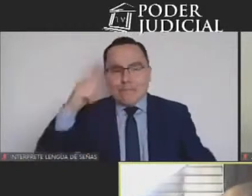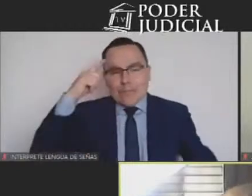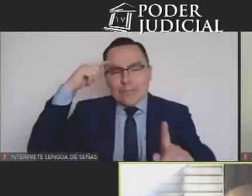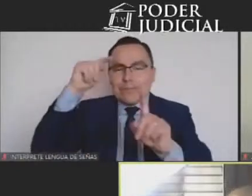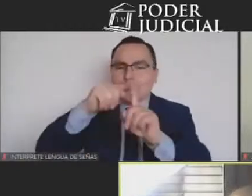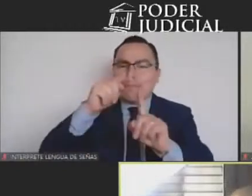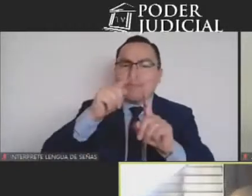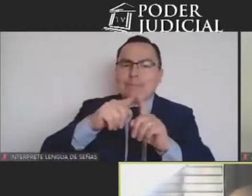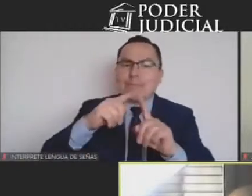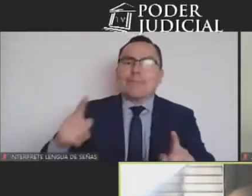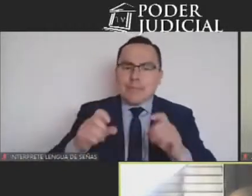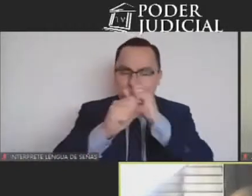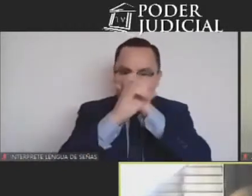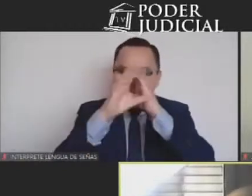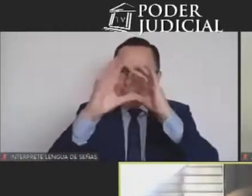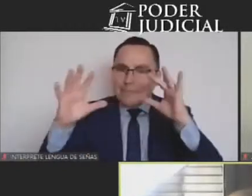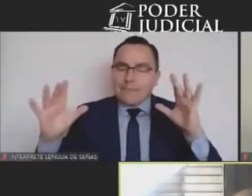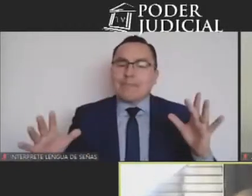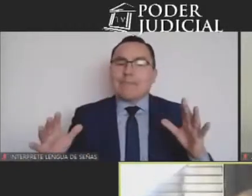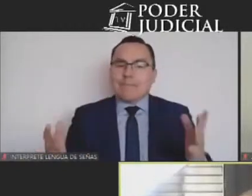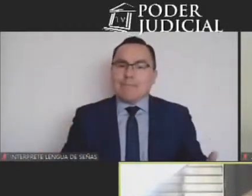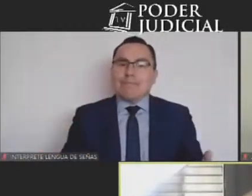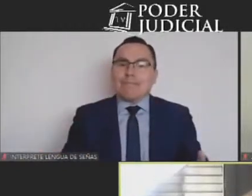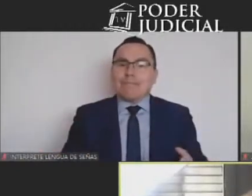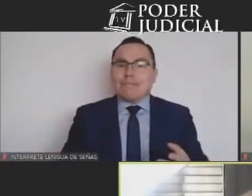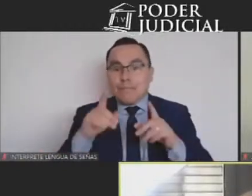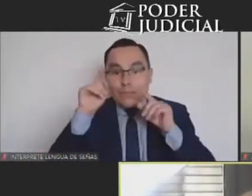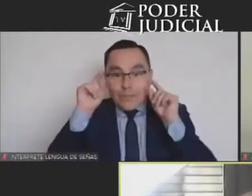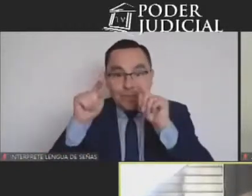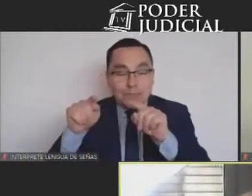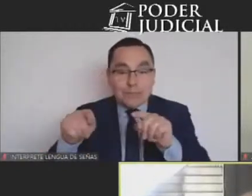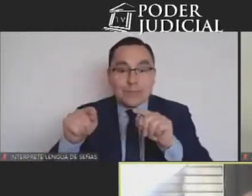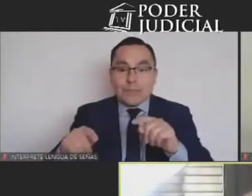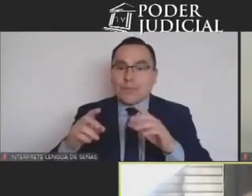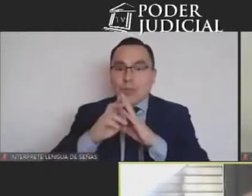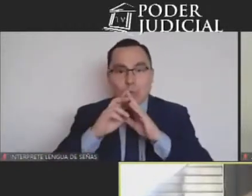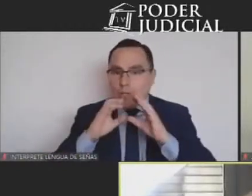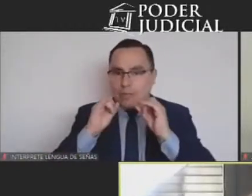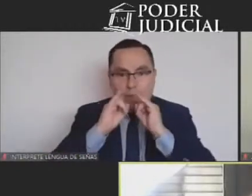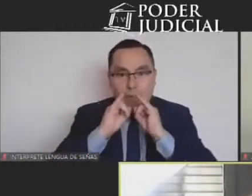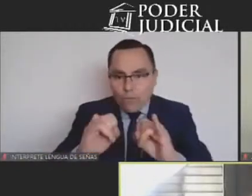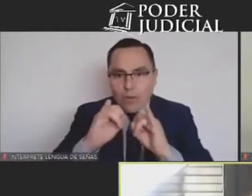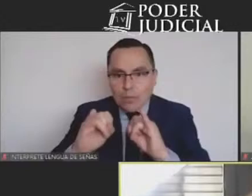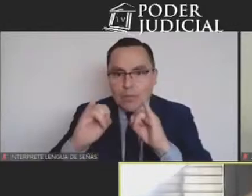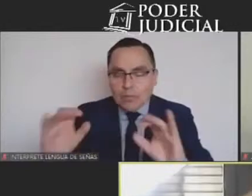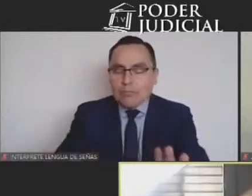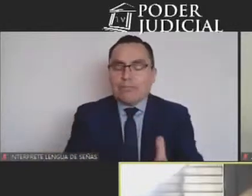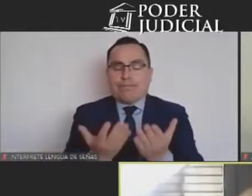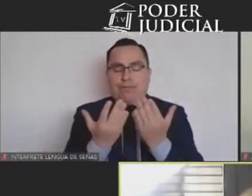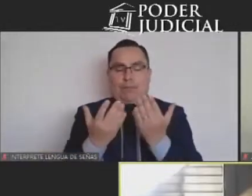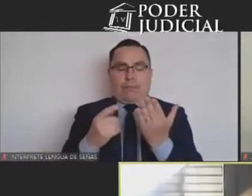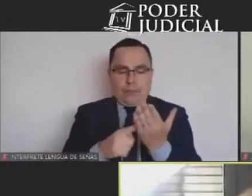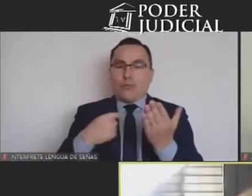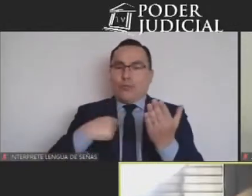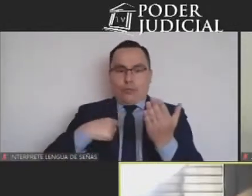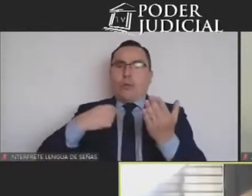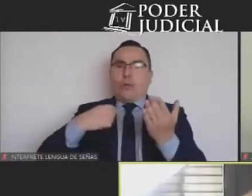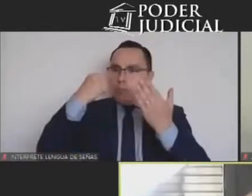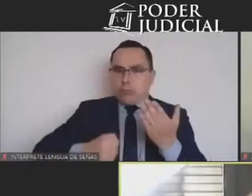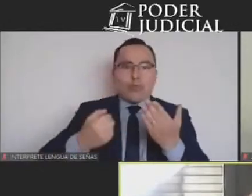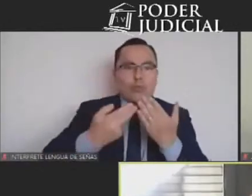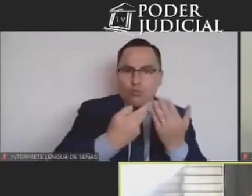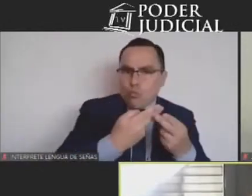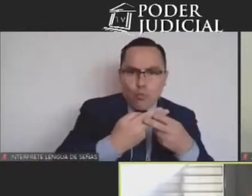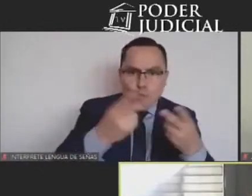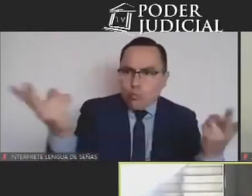es la transparencia. Y por ello el acceso a la información, lo contrario es precisamente